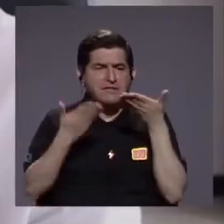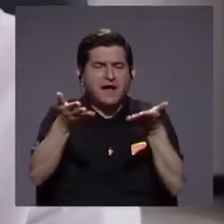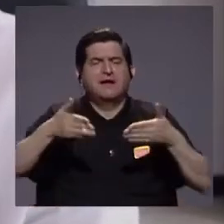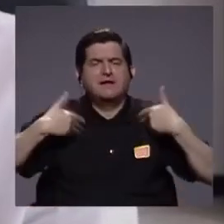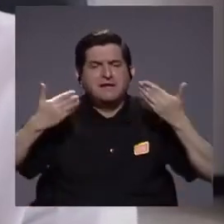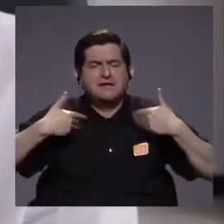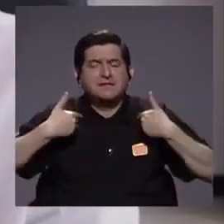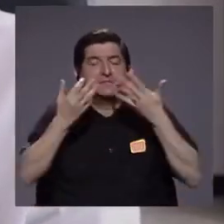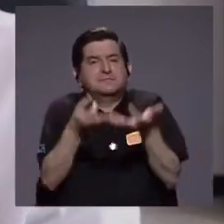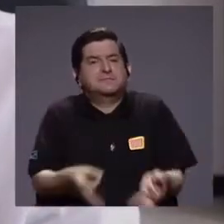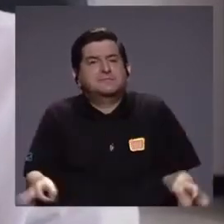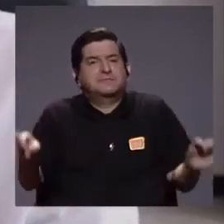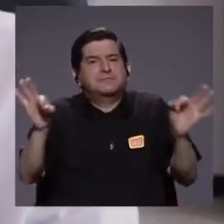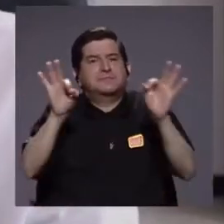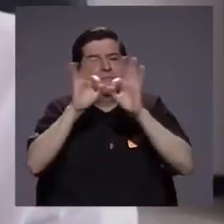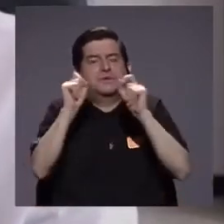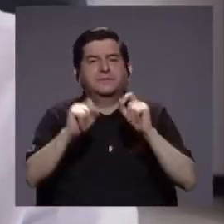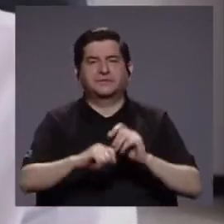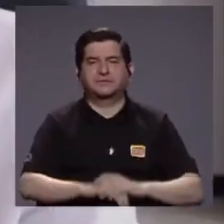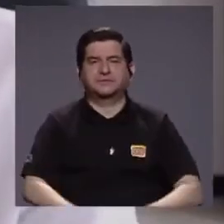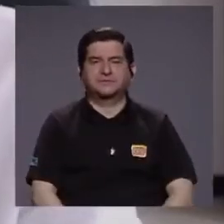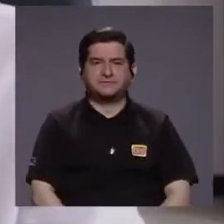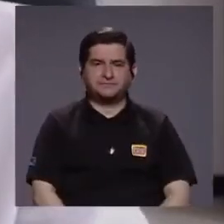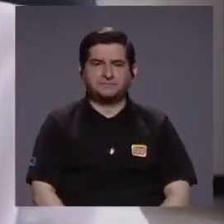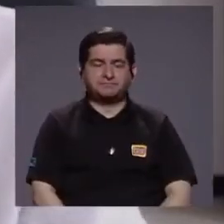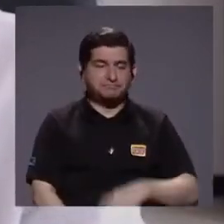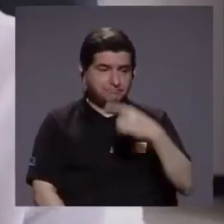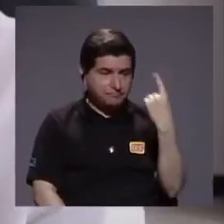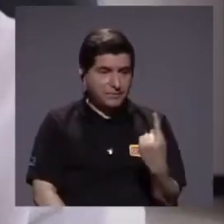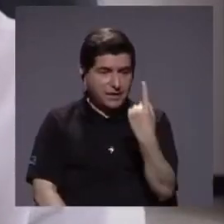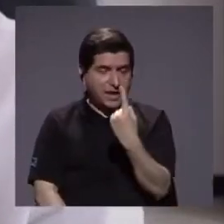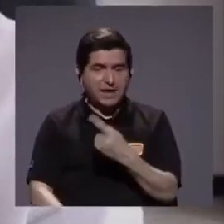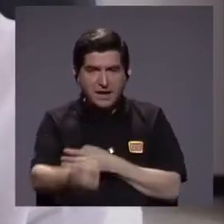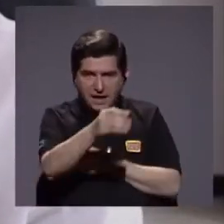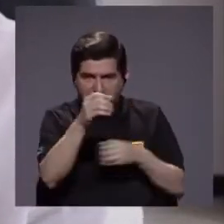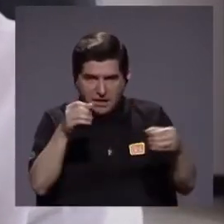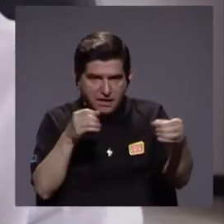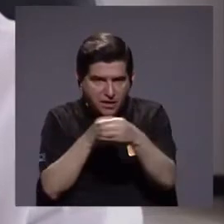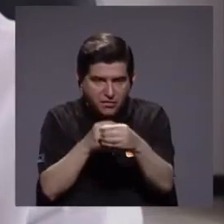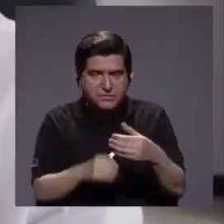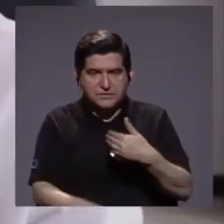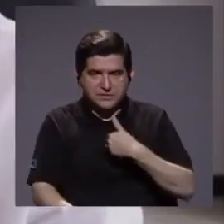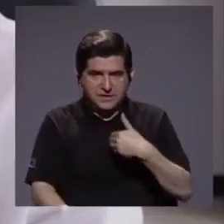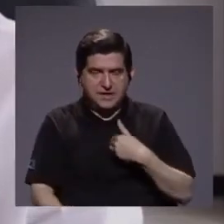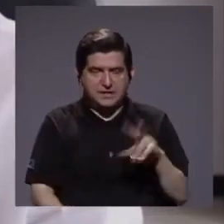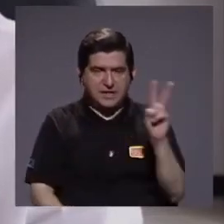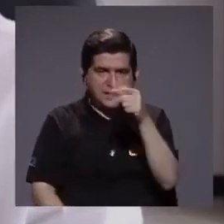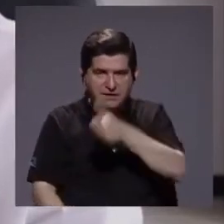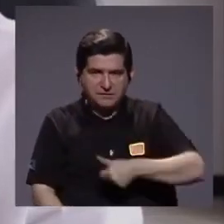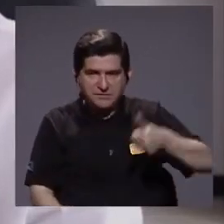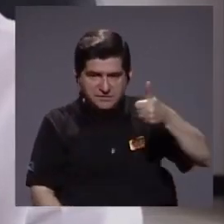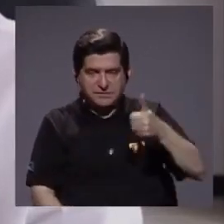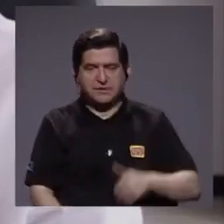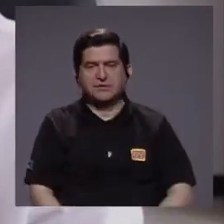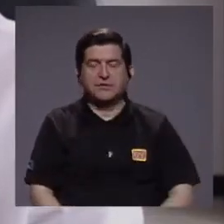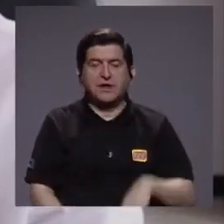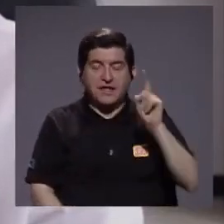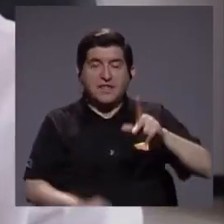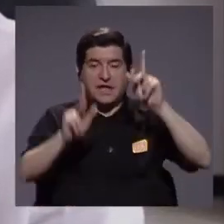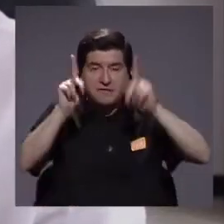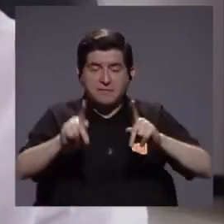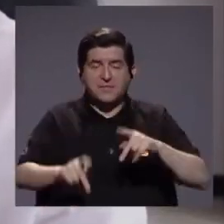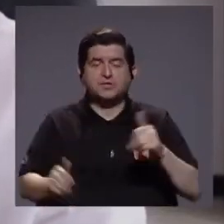que creo que eso es muy, muy, muy importante. En cada una de las dependencias de esa, que corresponden a esa vicerrectoría, tienen que haber